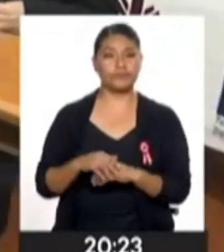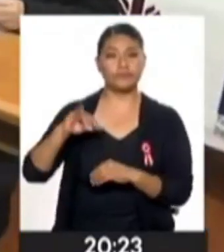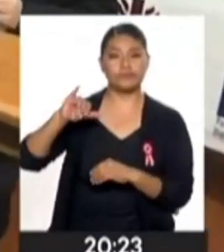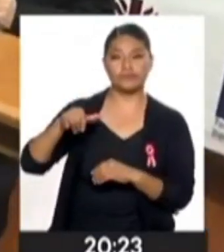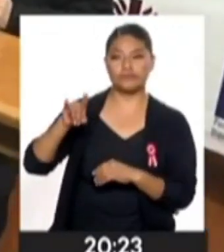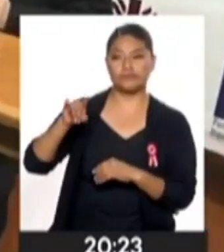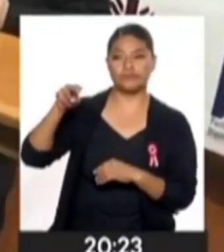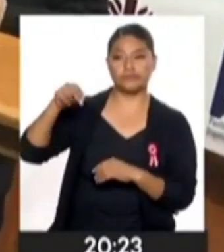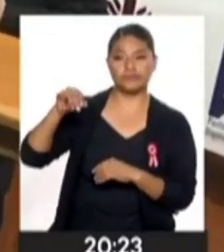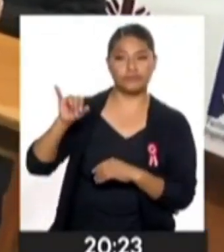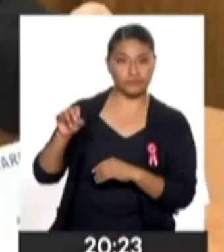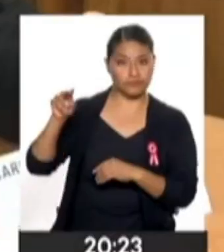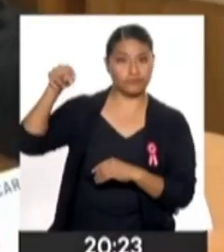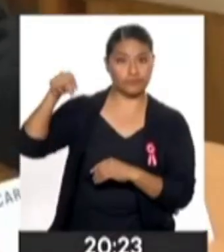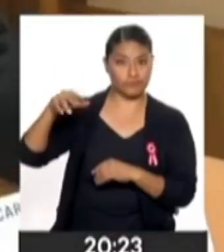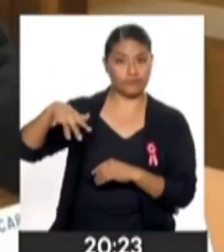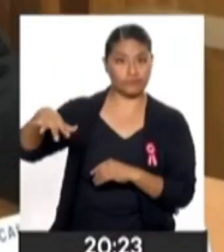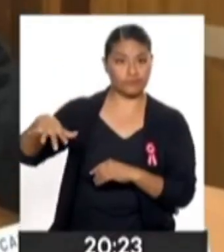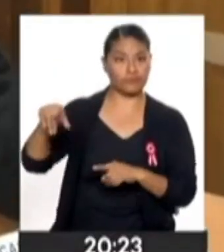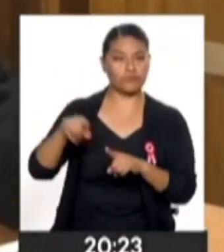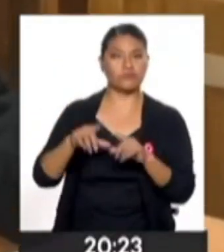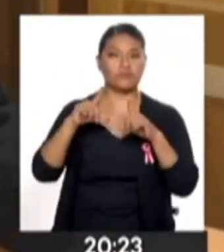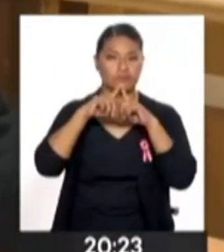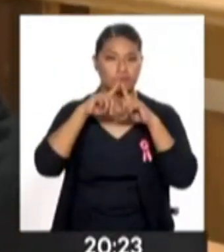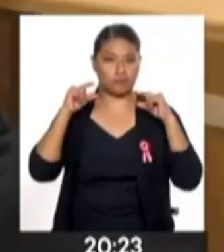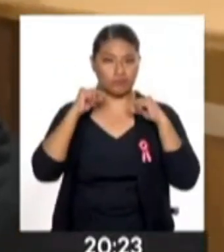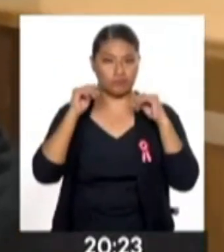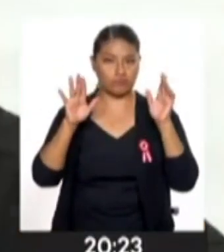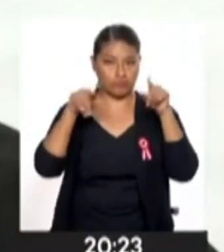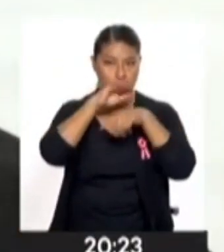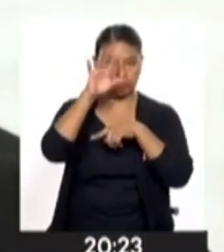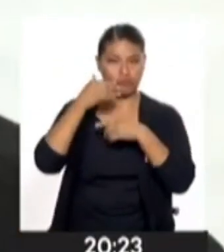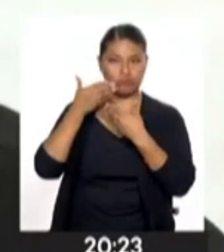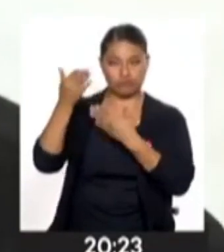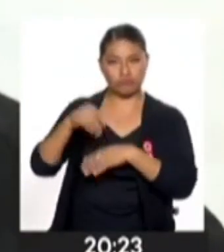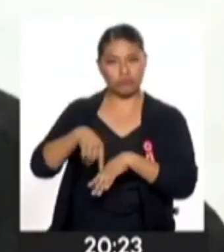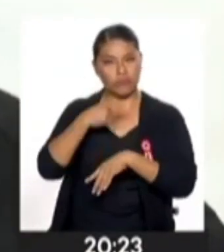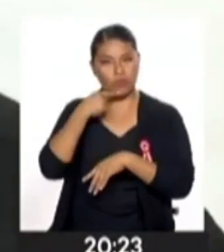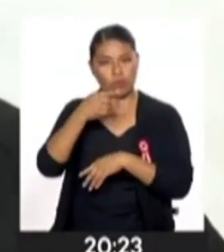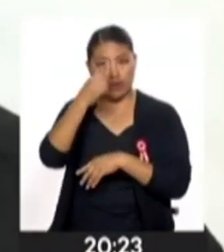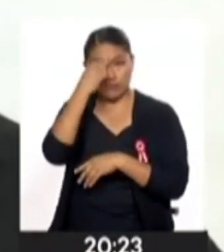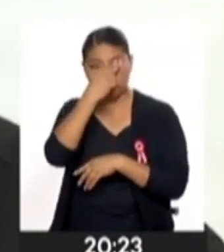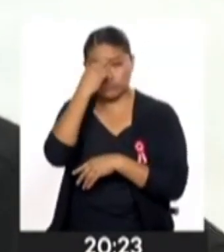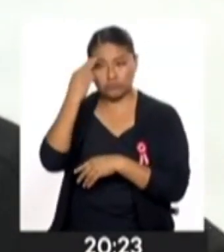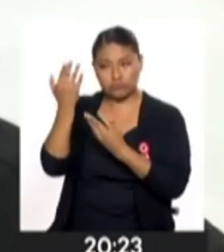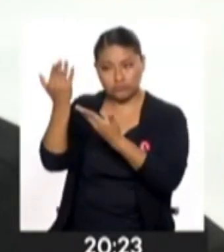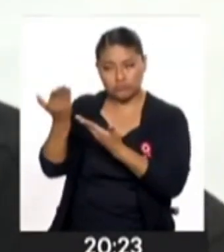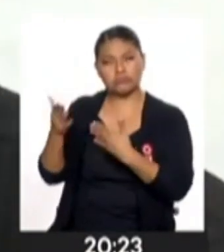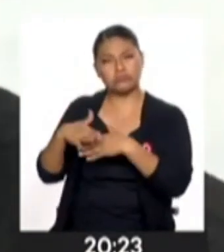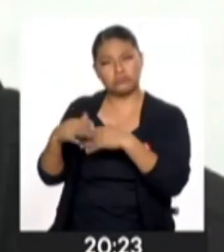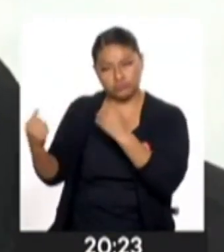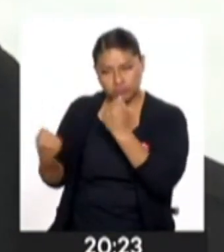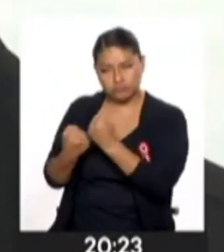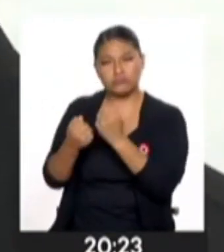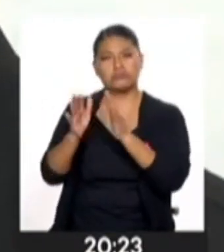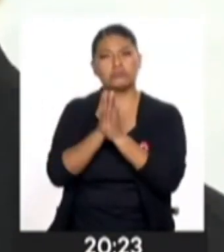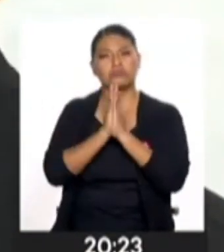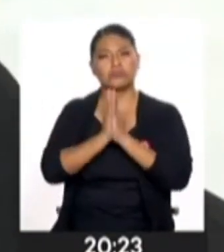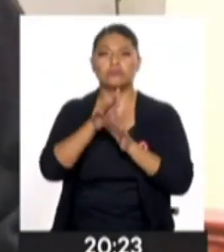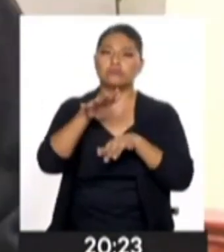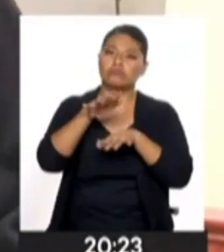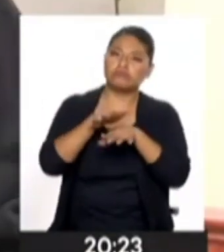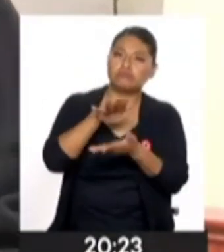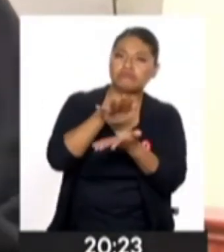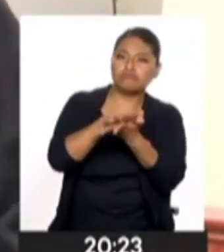Mientras en la ciudad incontrastable, el arzobispo de Huancayo, Pedro Barreto, se sumó al pedido para que las manifestaciones sean